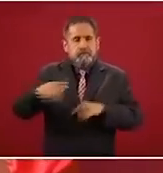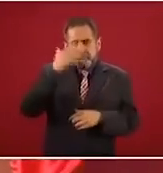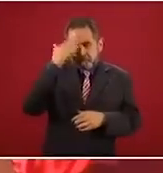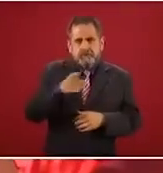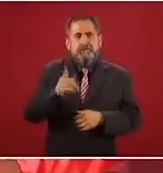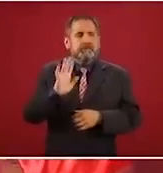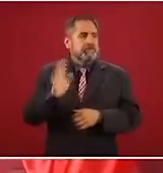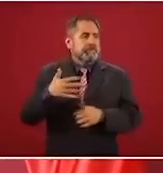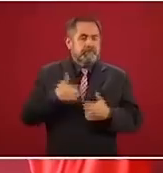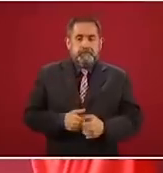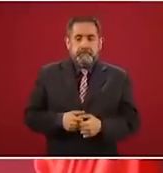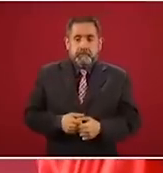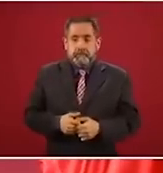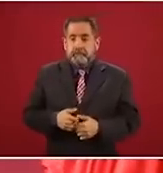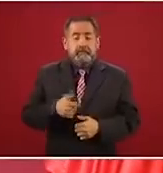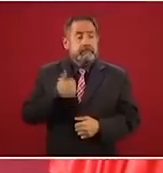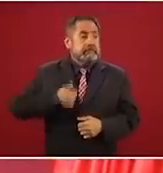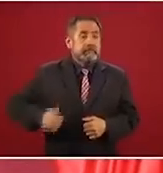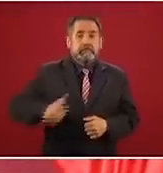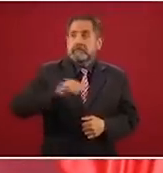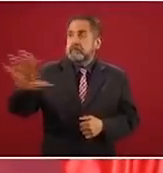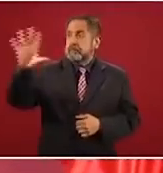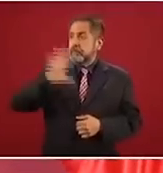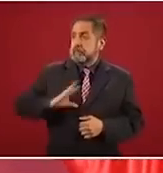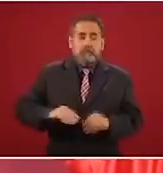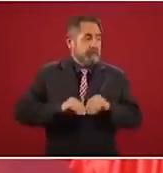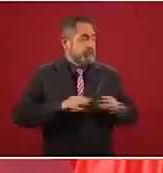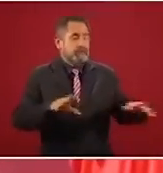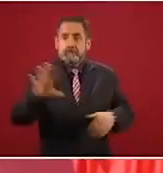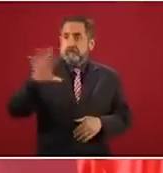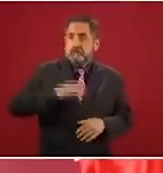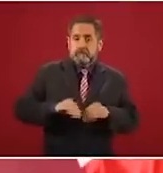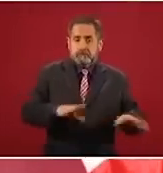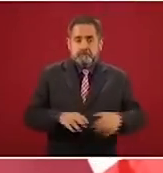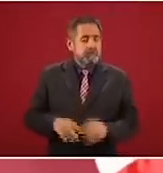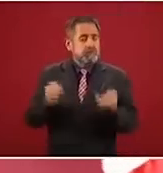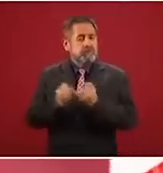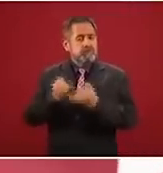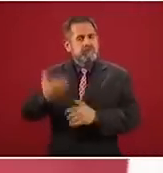cada ciudadano es un medio de comunicación, ya no es como antes.